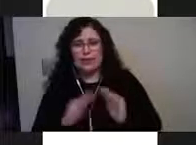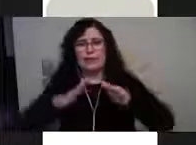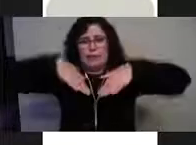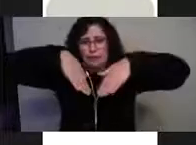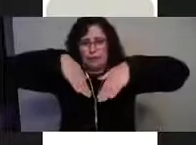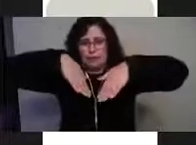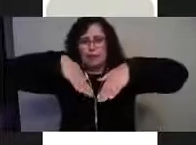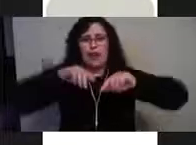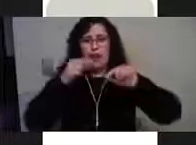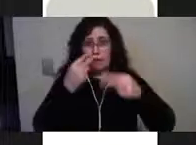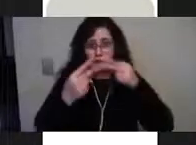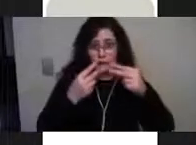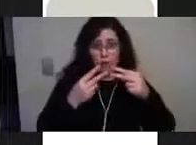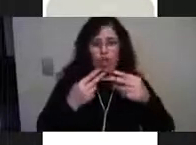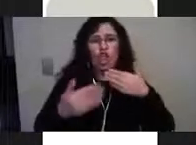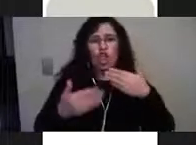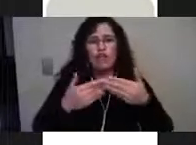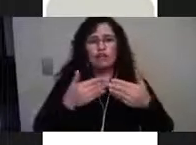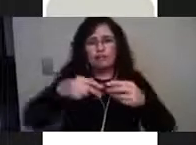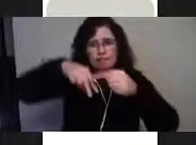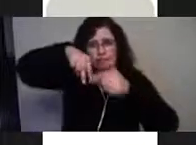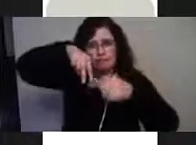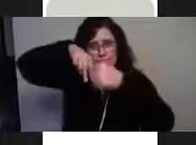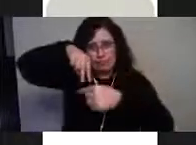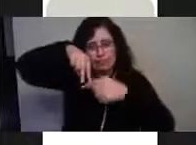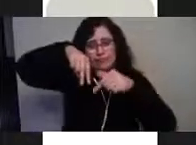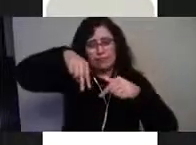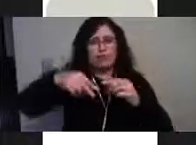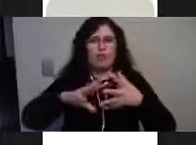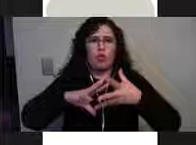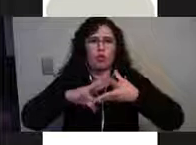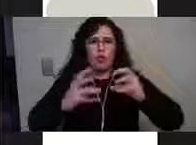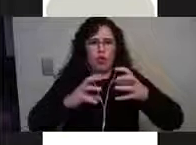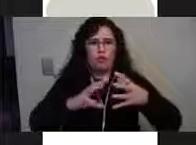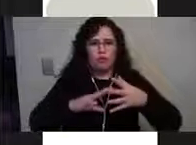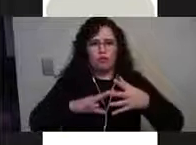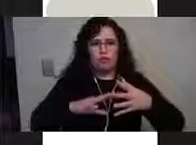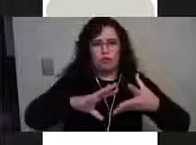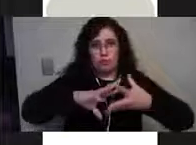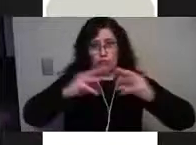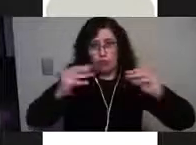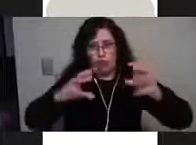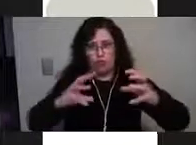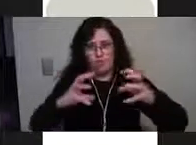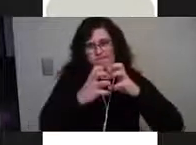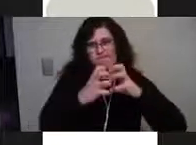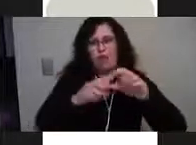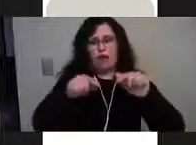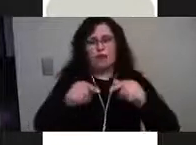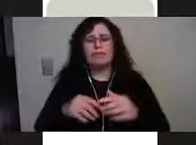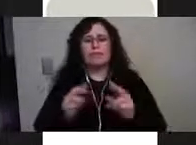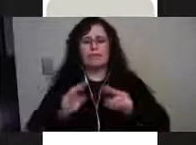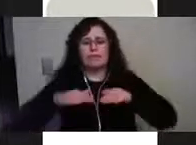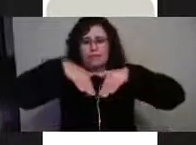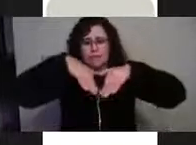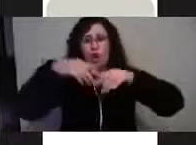donde hay aumento de tono predominante en extremidades um, superiores, perdón, inferiores, y el niño que la mamita